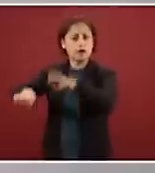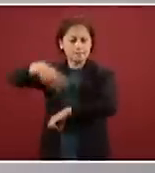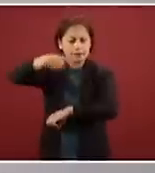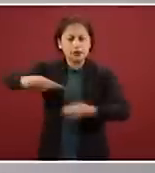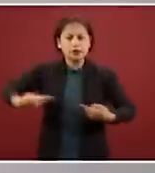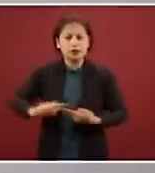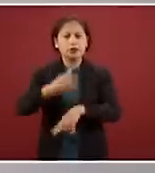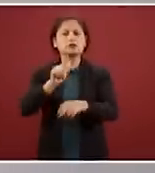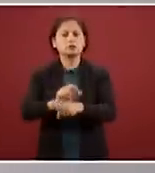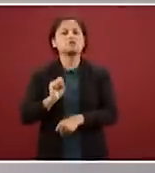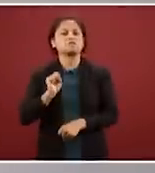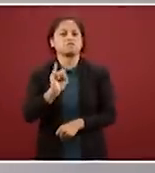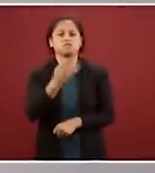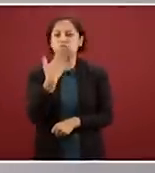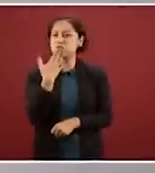Tan buena,